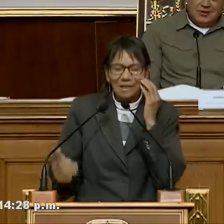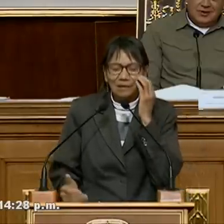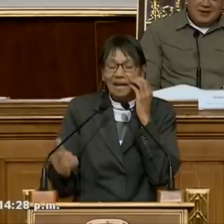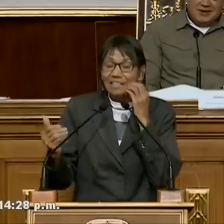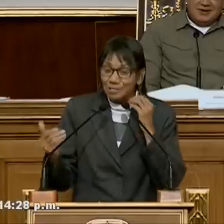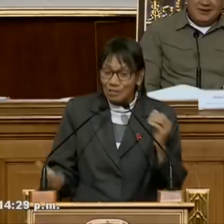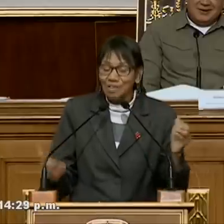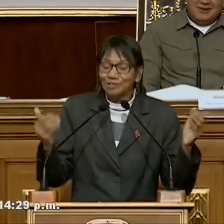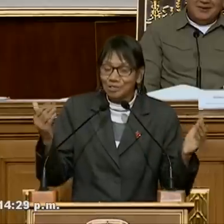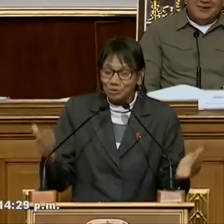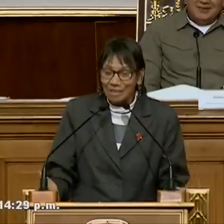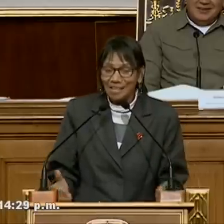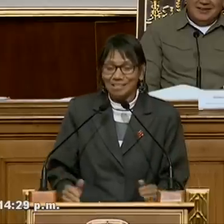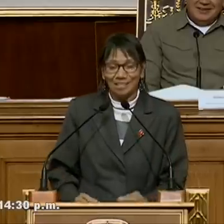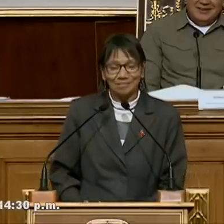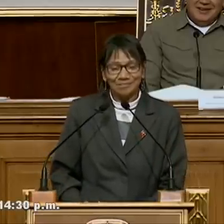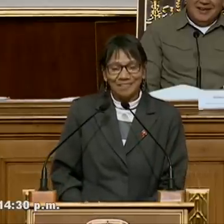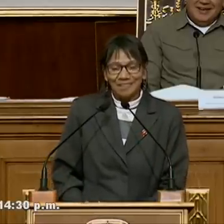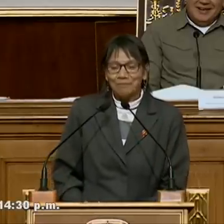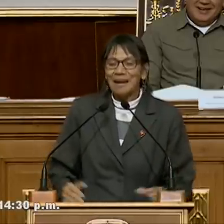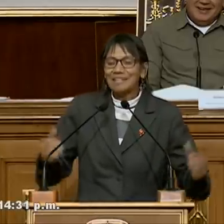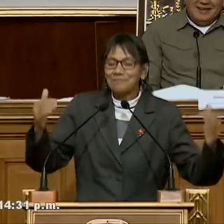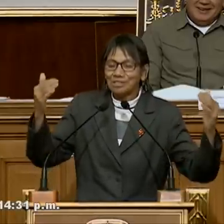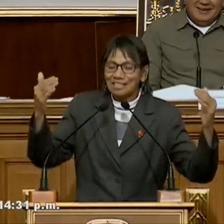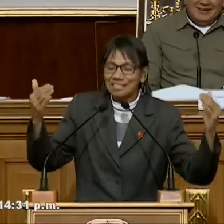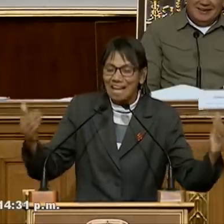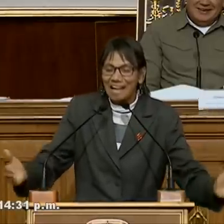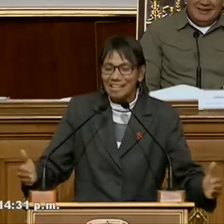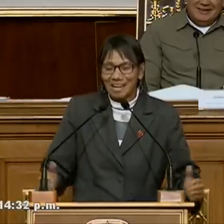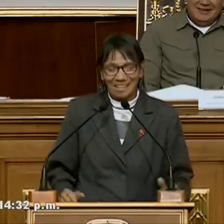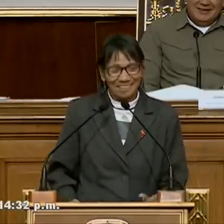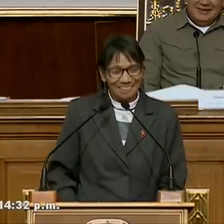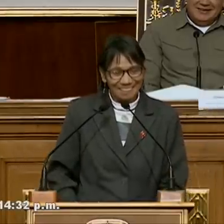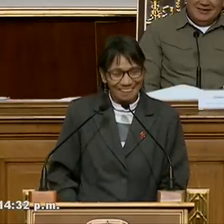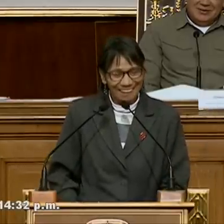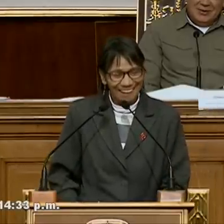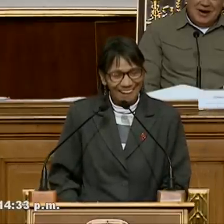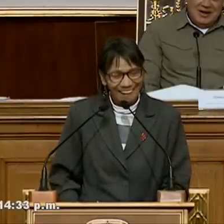la Asamblea Nacional Constituyente, plenipotenciaria,